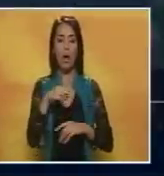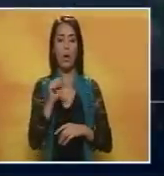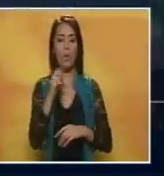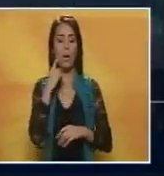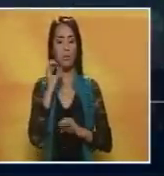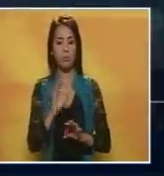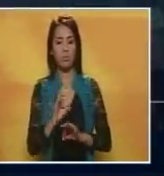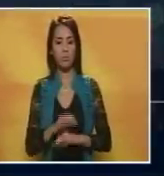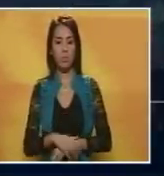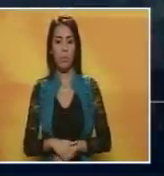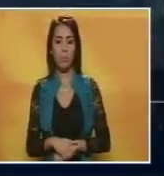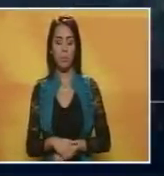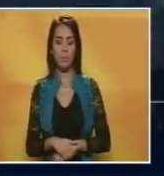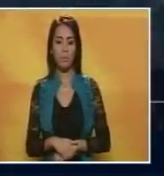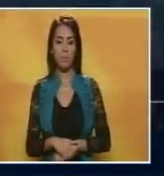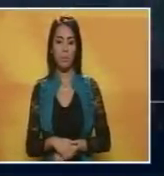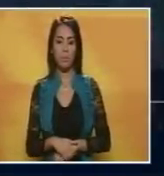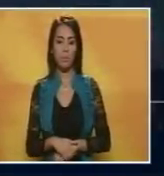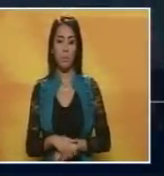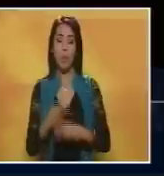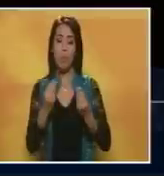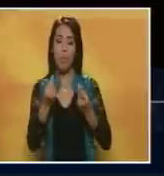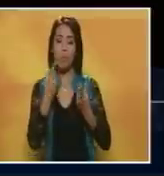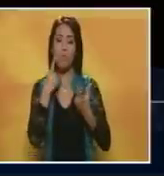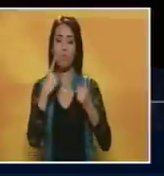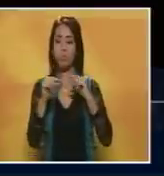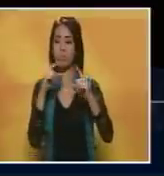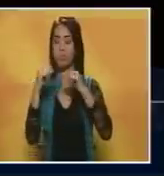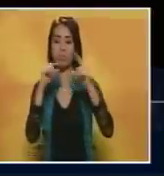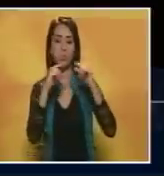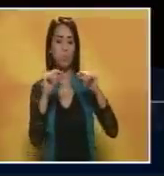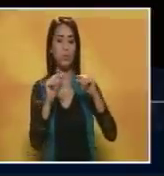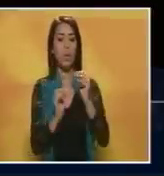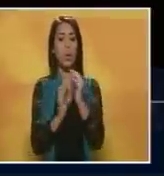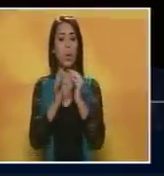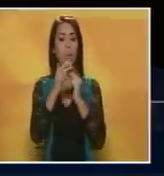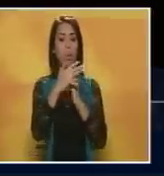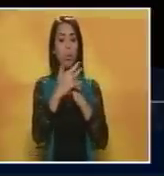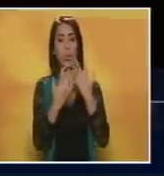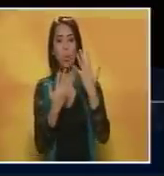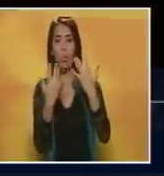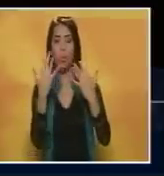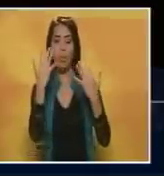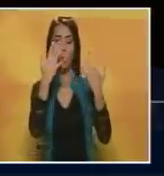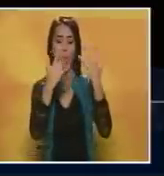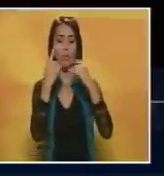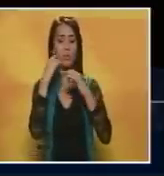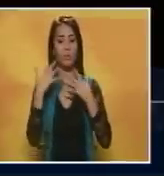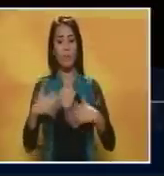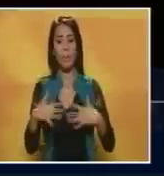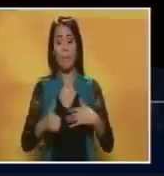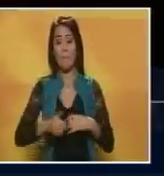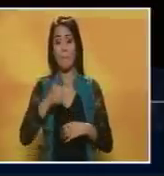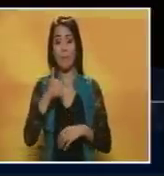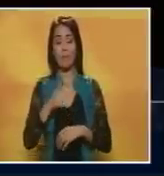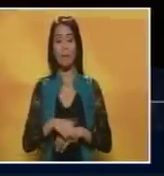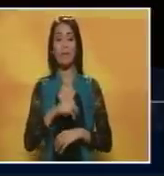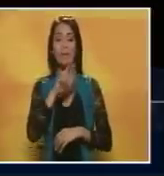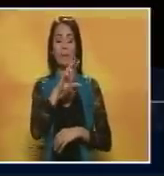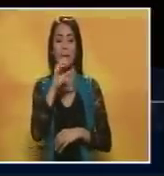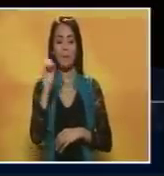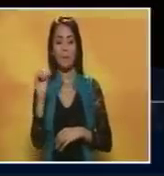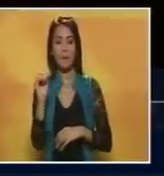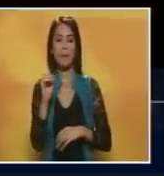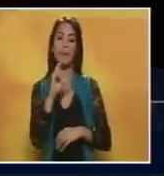provocado centenares de evacuaciones la expulsión de ceniza aumentó su intensidad alcanzando una nube de entre 3.000